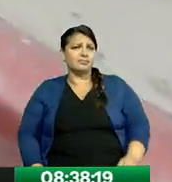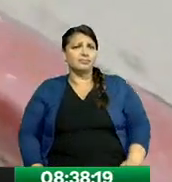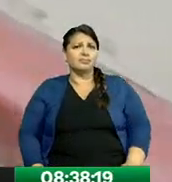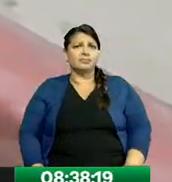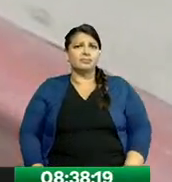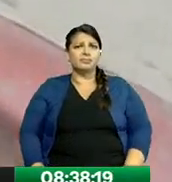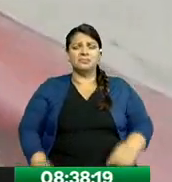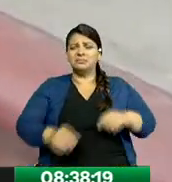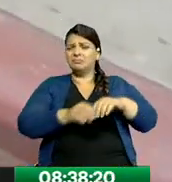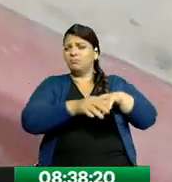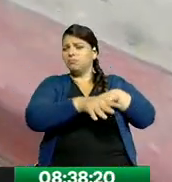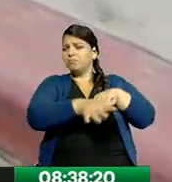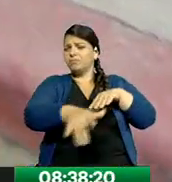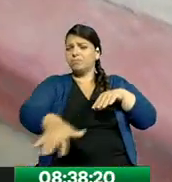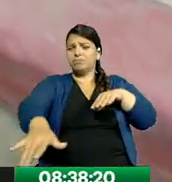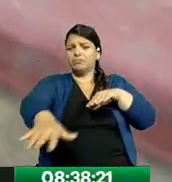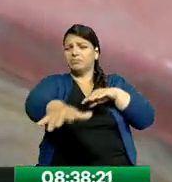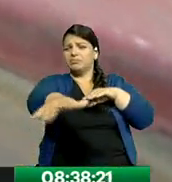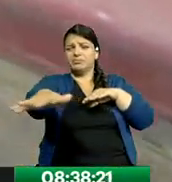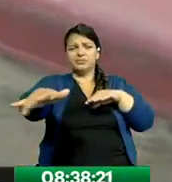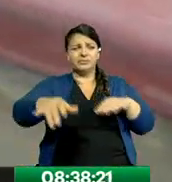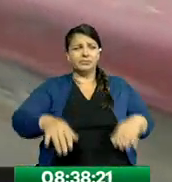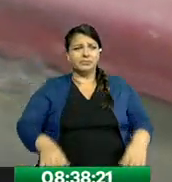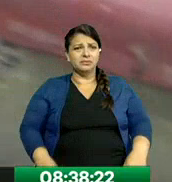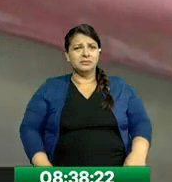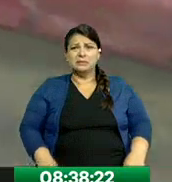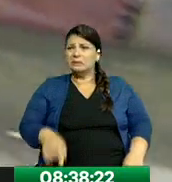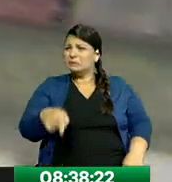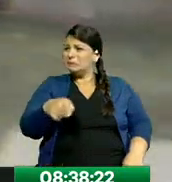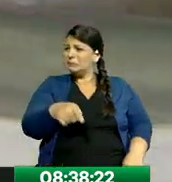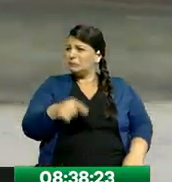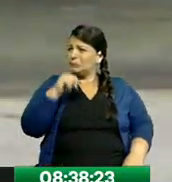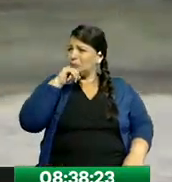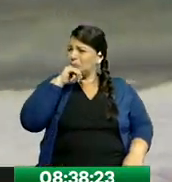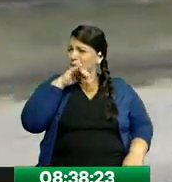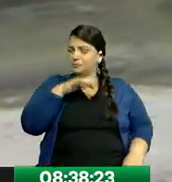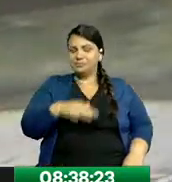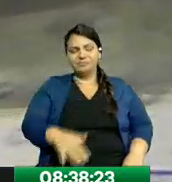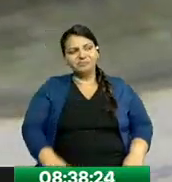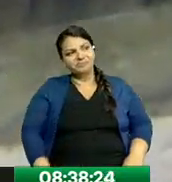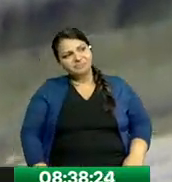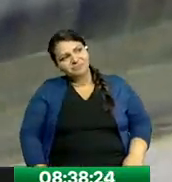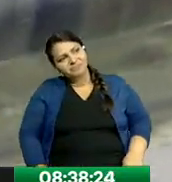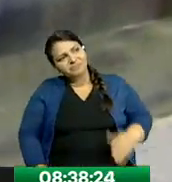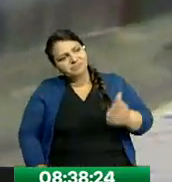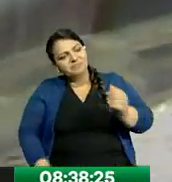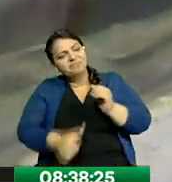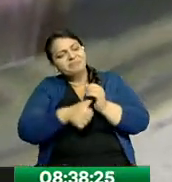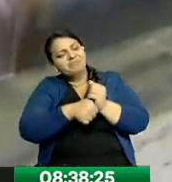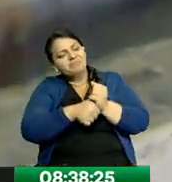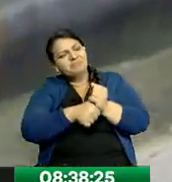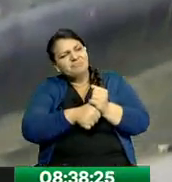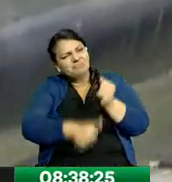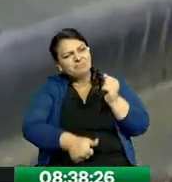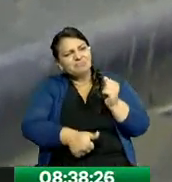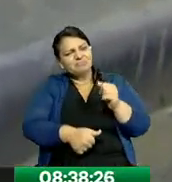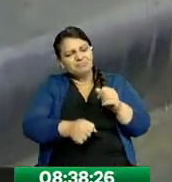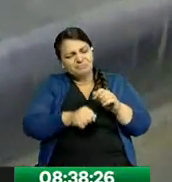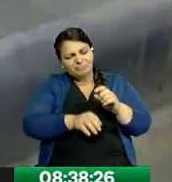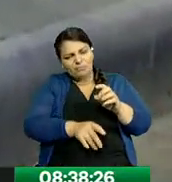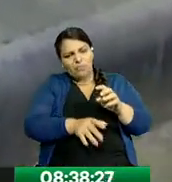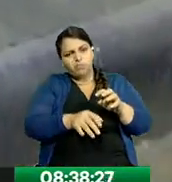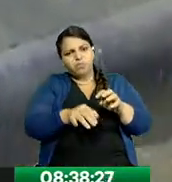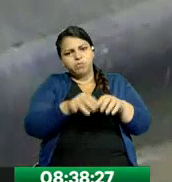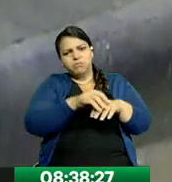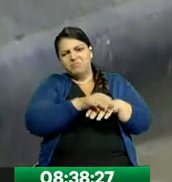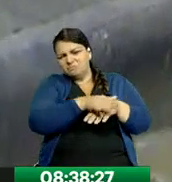muchos patios para allá ya llenos de agua. Ese es fecales, de todo sale por ahí. Ese es de alcantarillado, de agua servida.